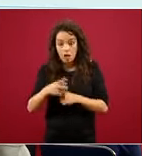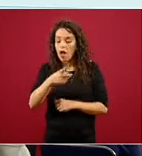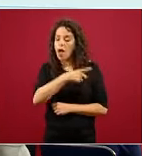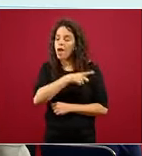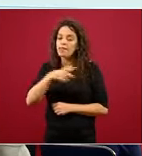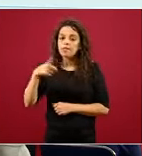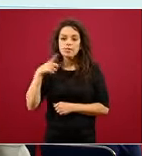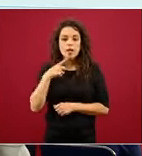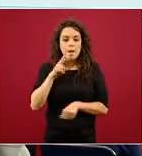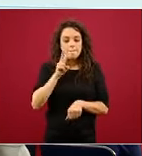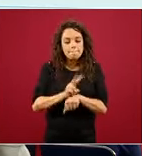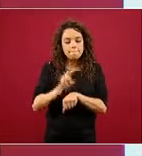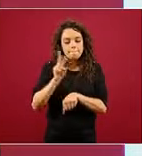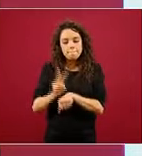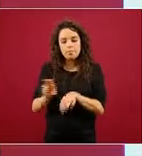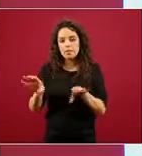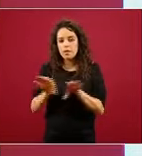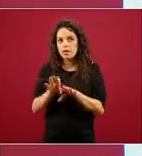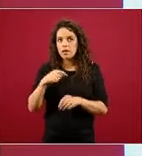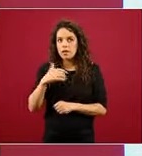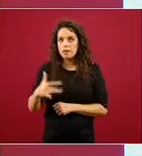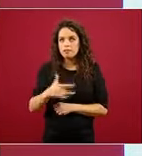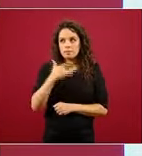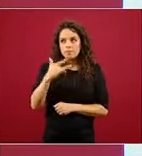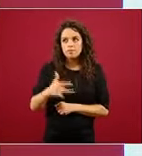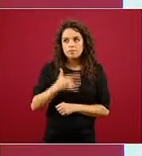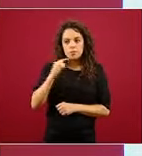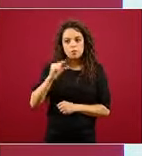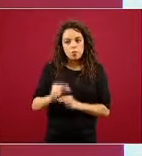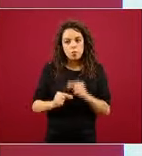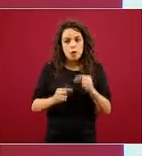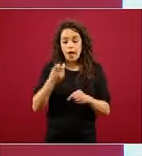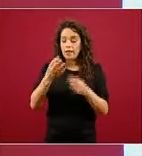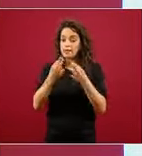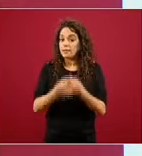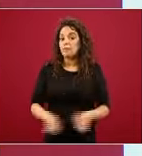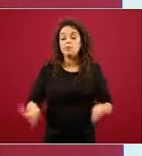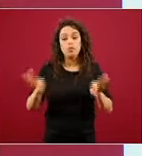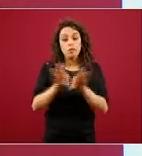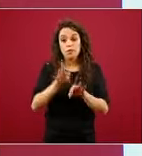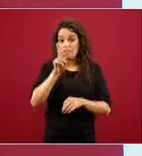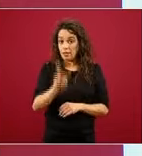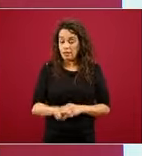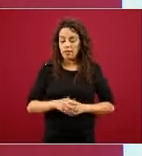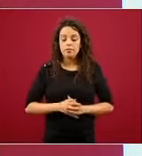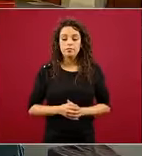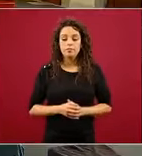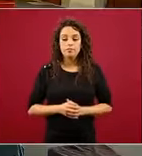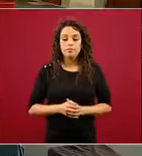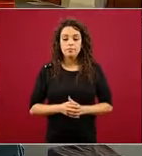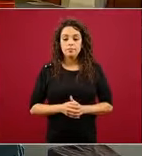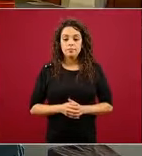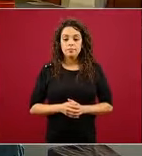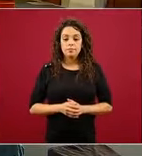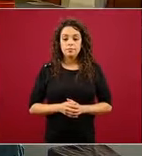o atenta de mi sintomatología. Eso es muy importante y no se debe de olvidar. ¿Puedes pasar la siguiente?